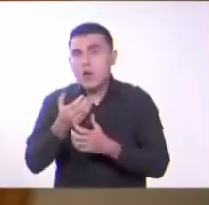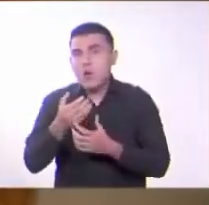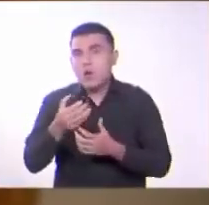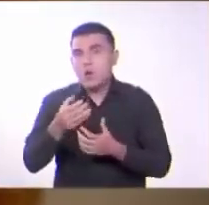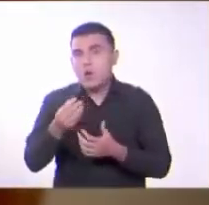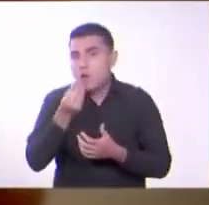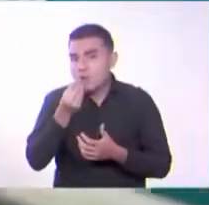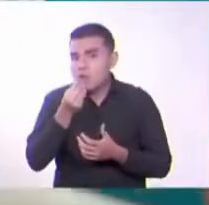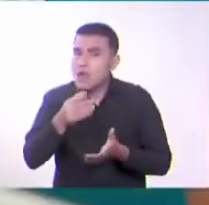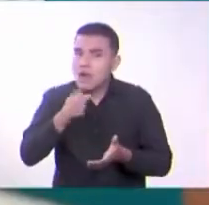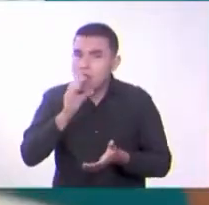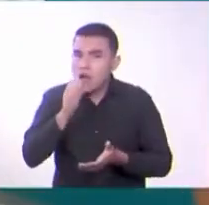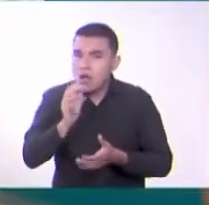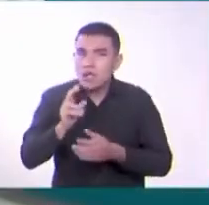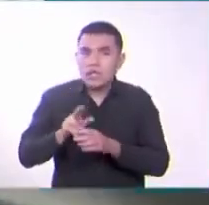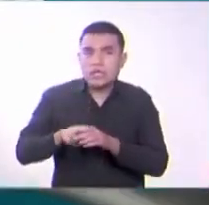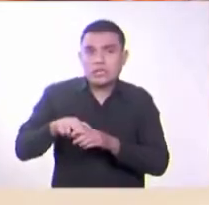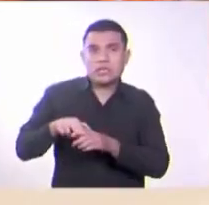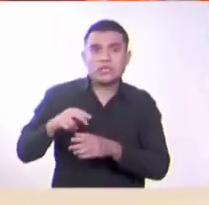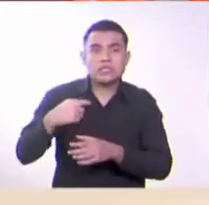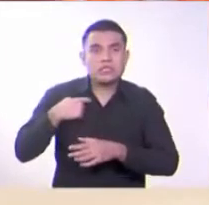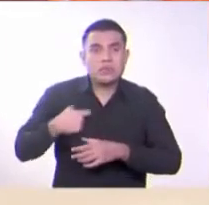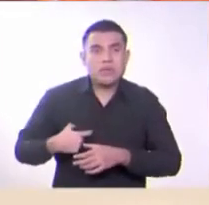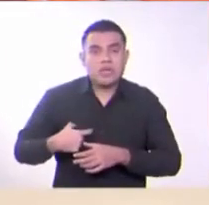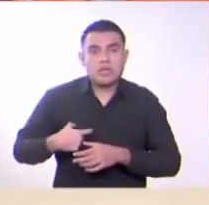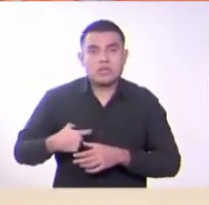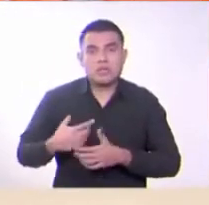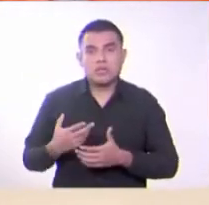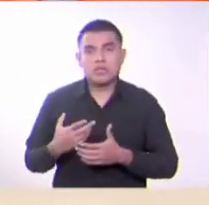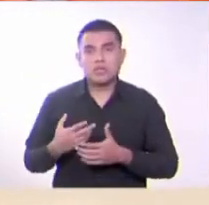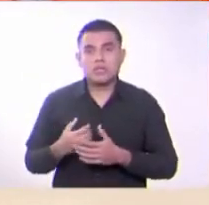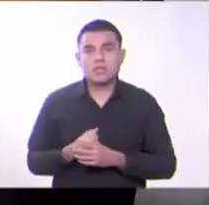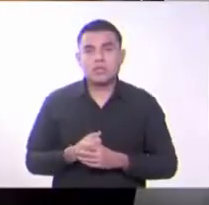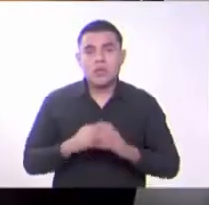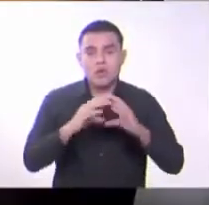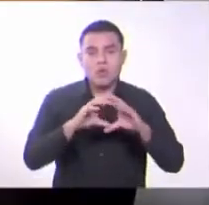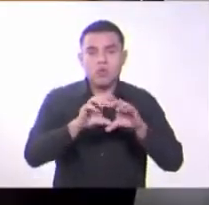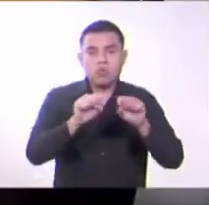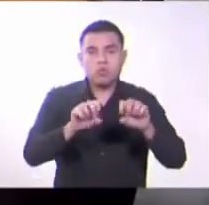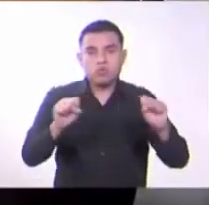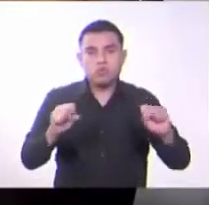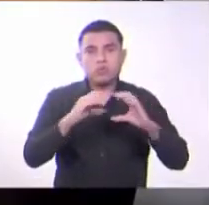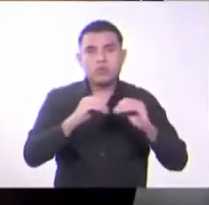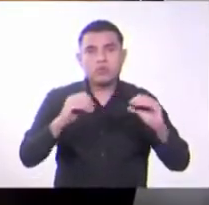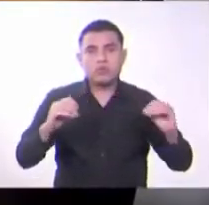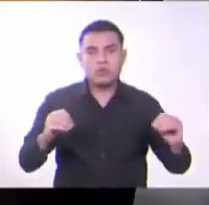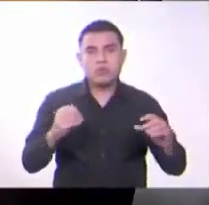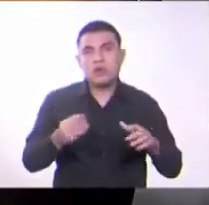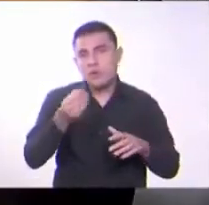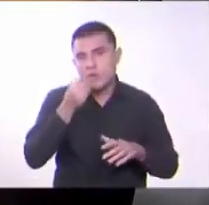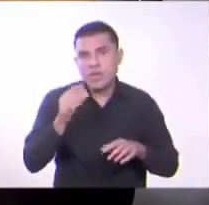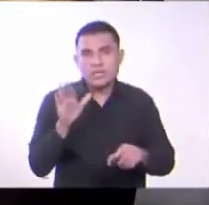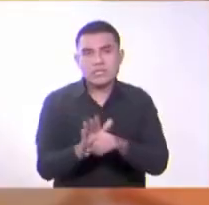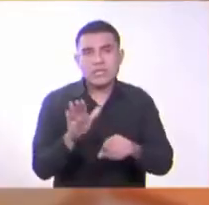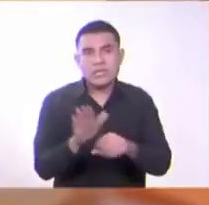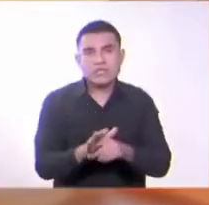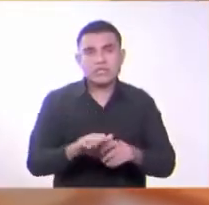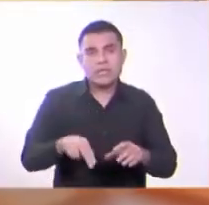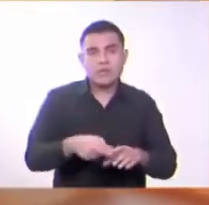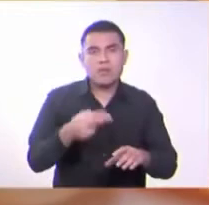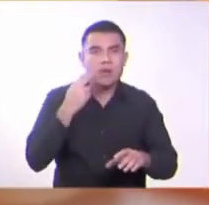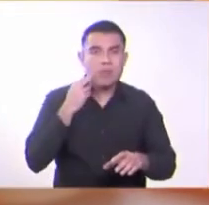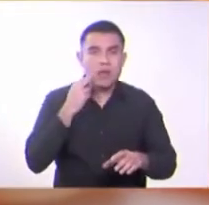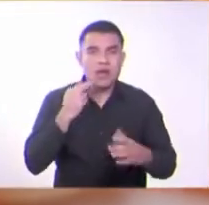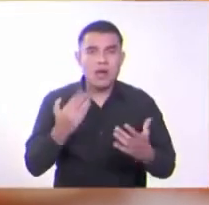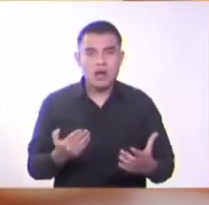gaseosas, cerveza, yogur, embutidos, alimentos, salsas, mermeladas, en la